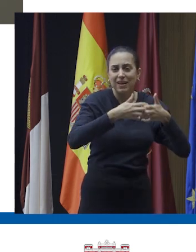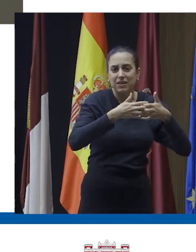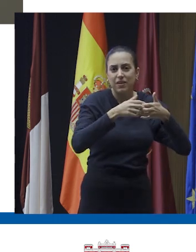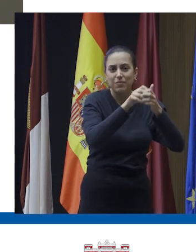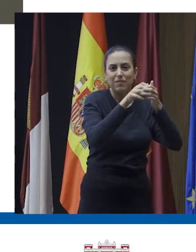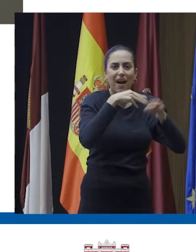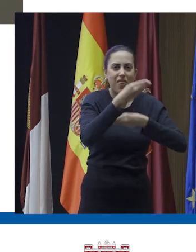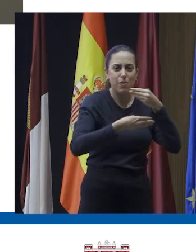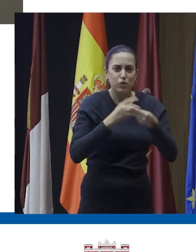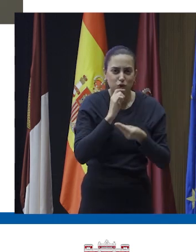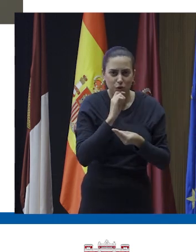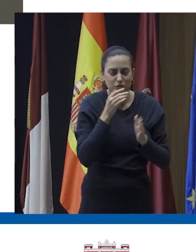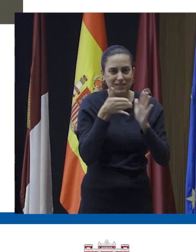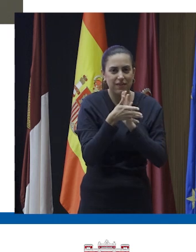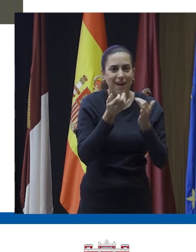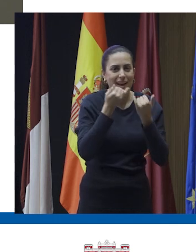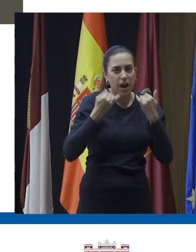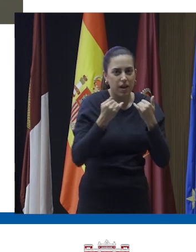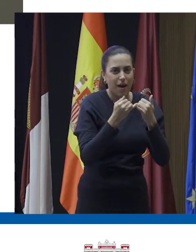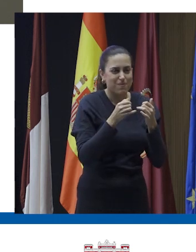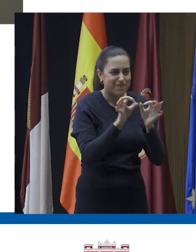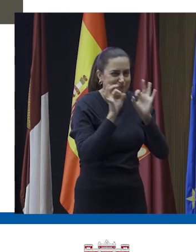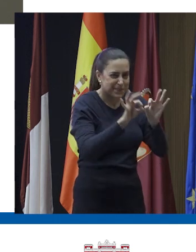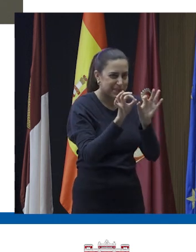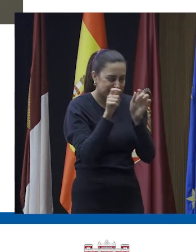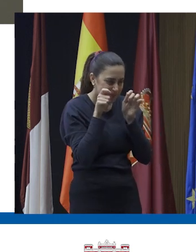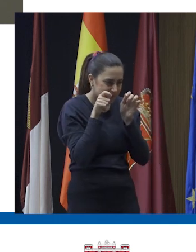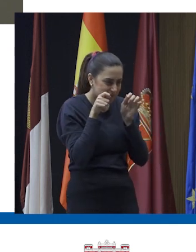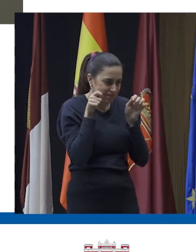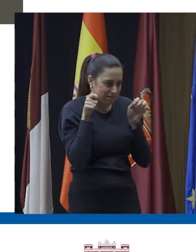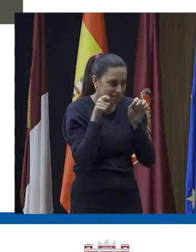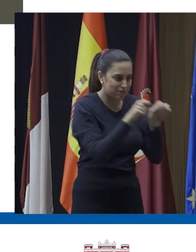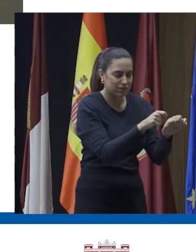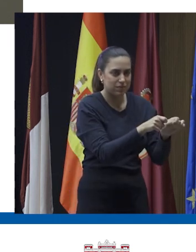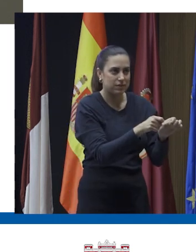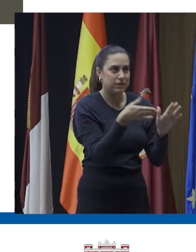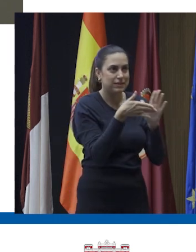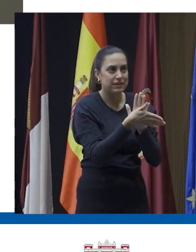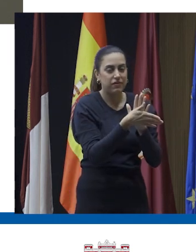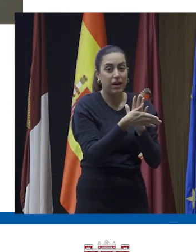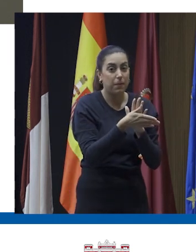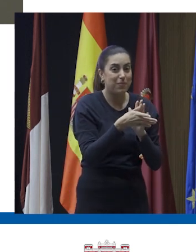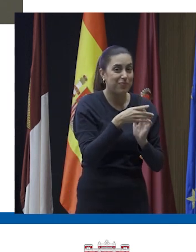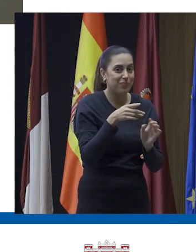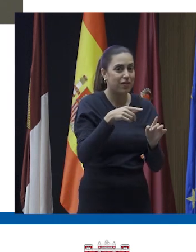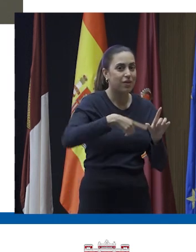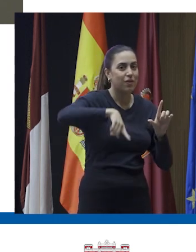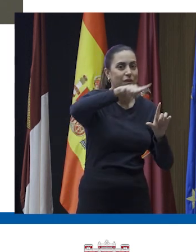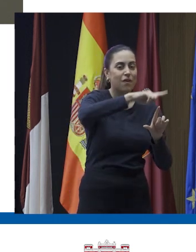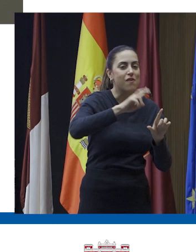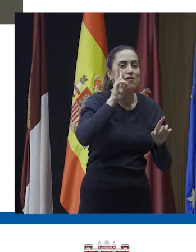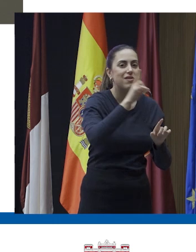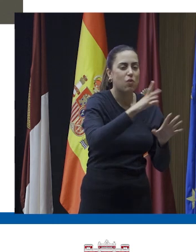funcionamiento concentra la energía en un punto específico, y pues de esta manera pasamos de tener el eje visual